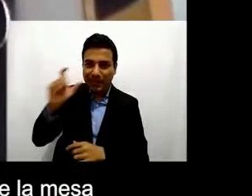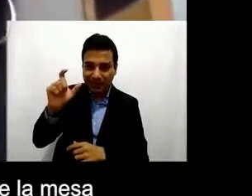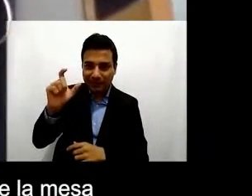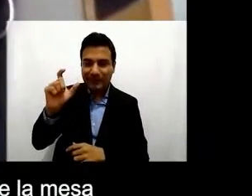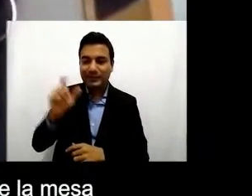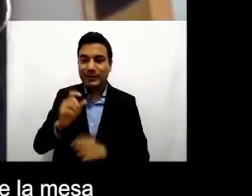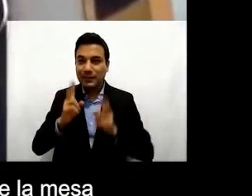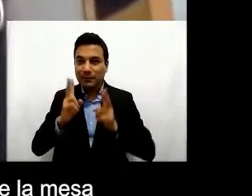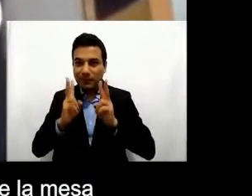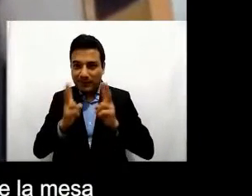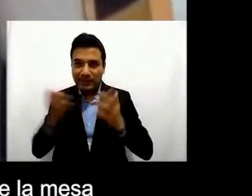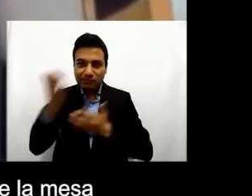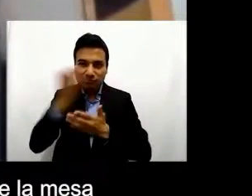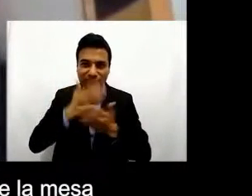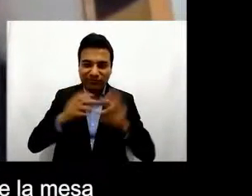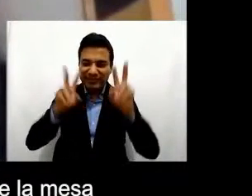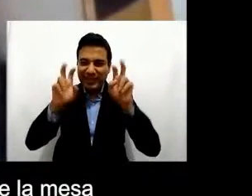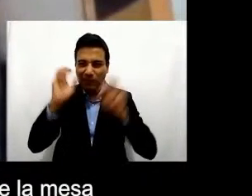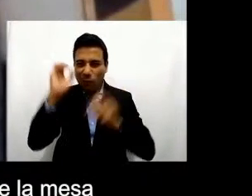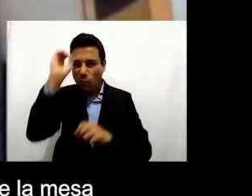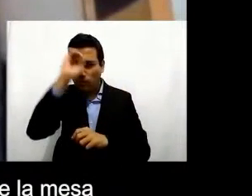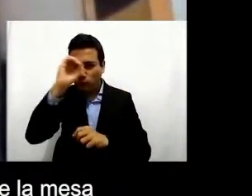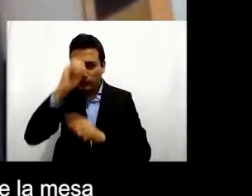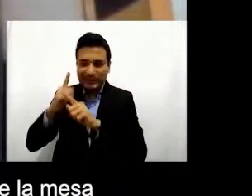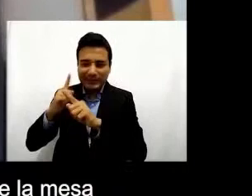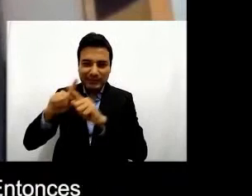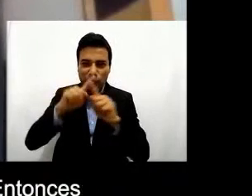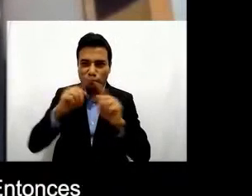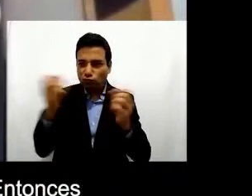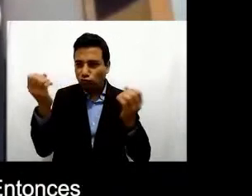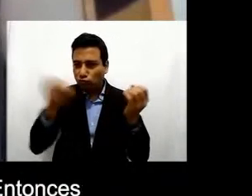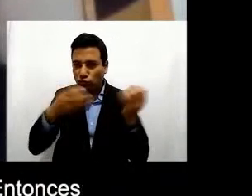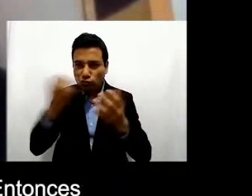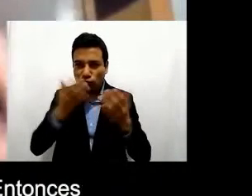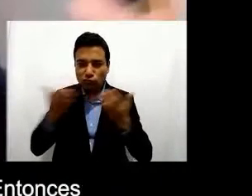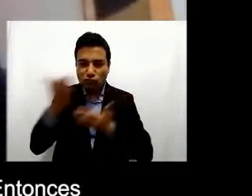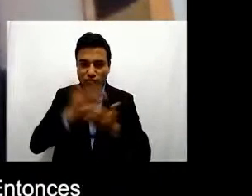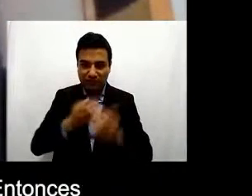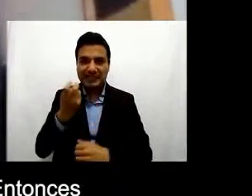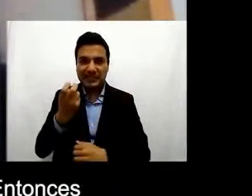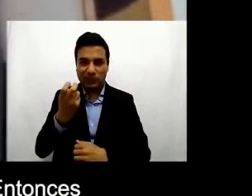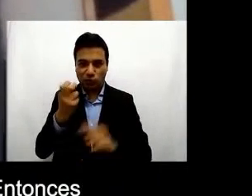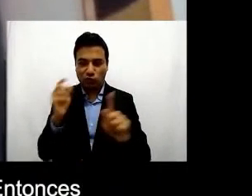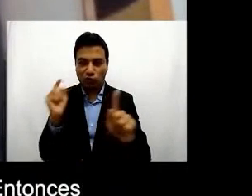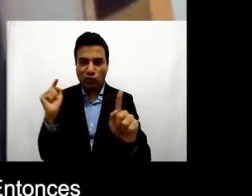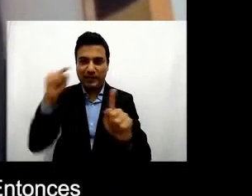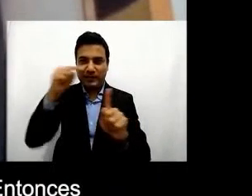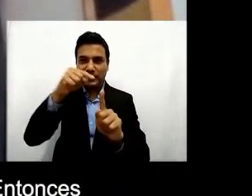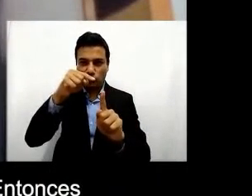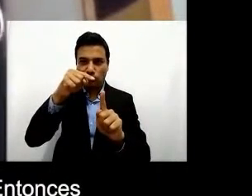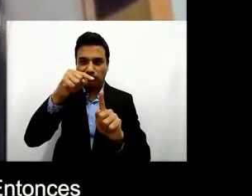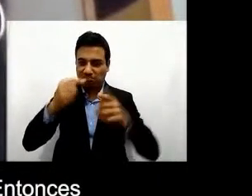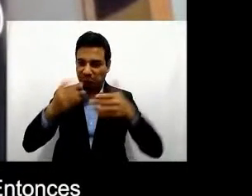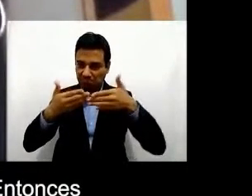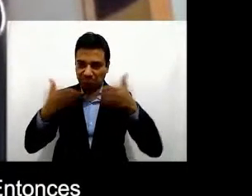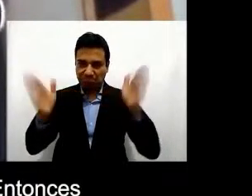justamente ponerlos sobre la mesa, ¿no? Que es uno de los objetivos que tenemos y tratar de abrir las voces.